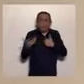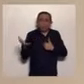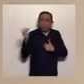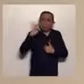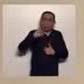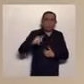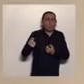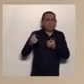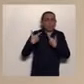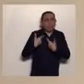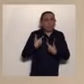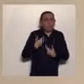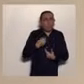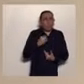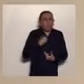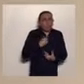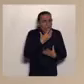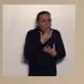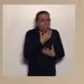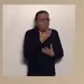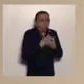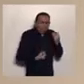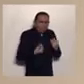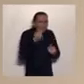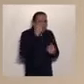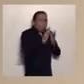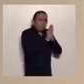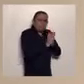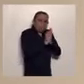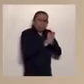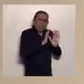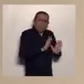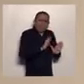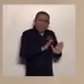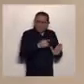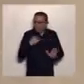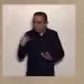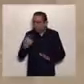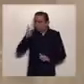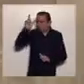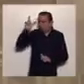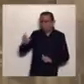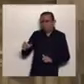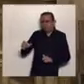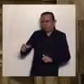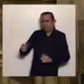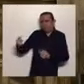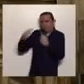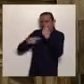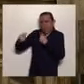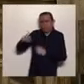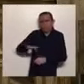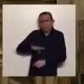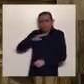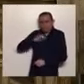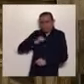de cada día, perdona nuestras ofensas, como también nosotros perdonamos a los